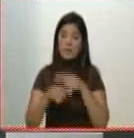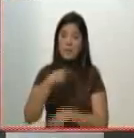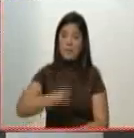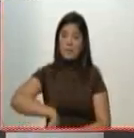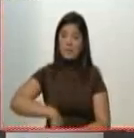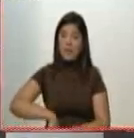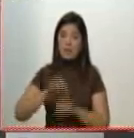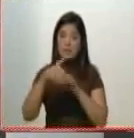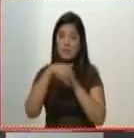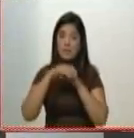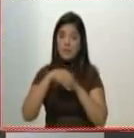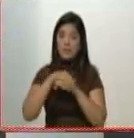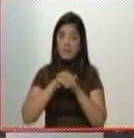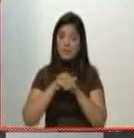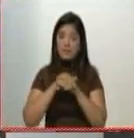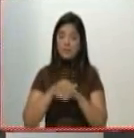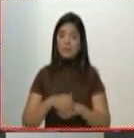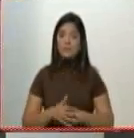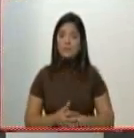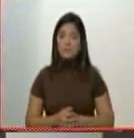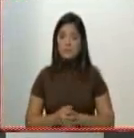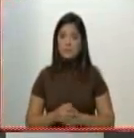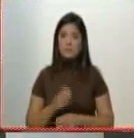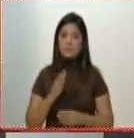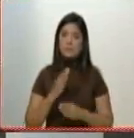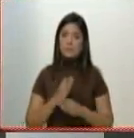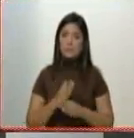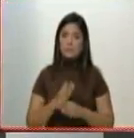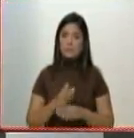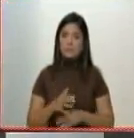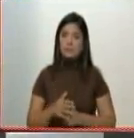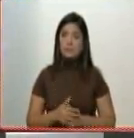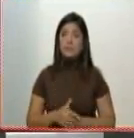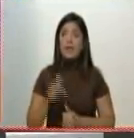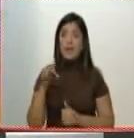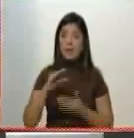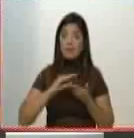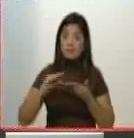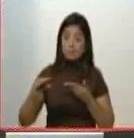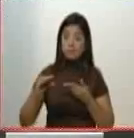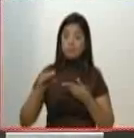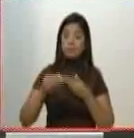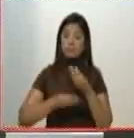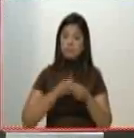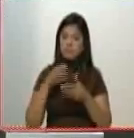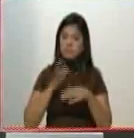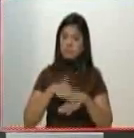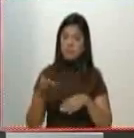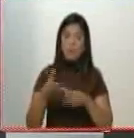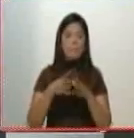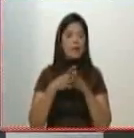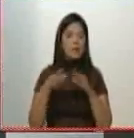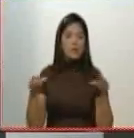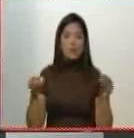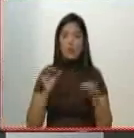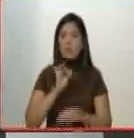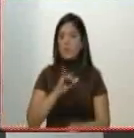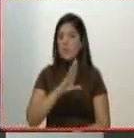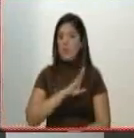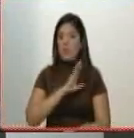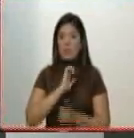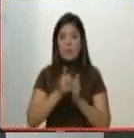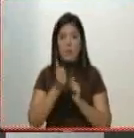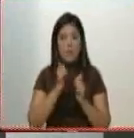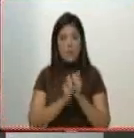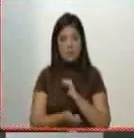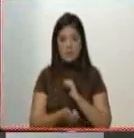social, Héctor Rodríguez. De esta inversión que se ha hecho para nuestros deportistas, para todos